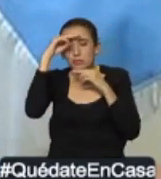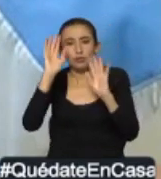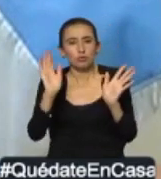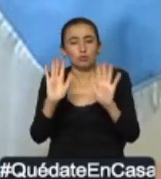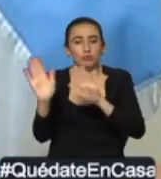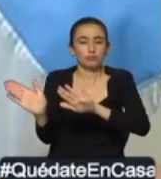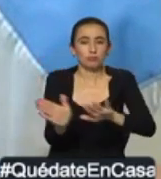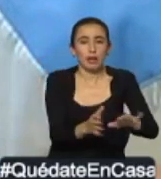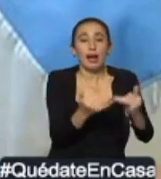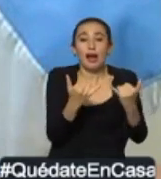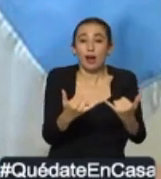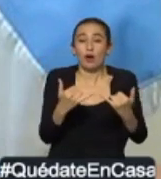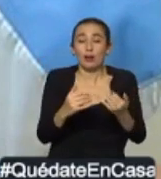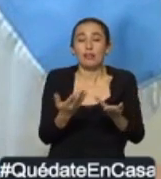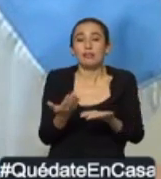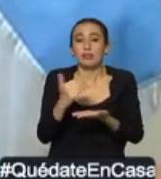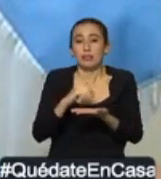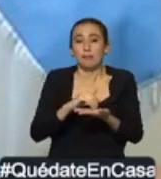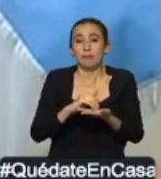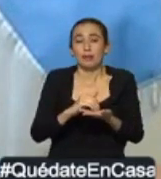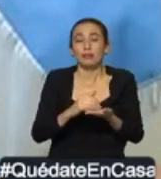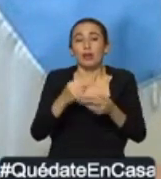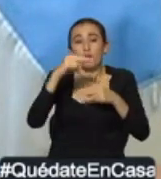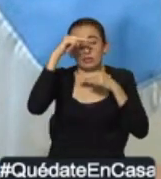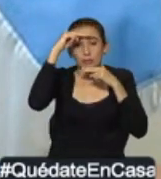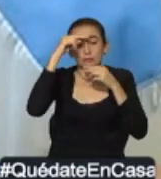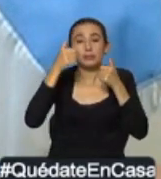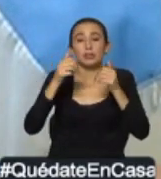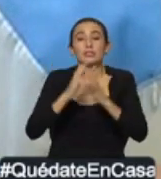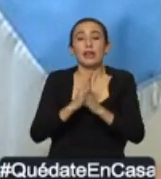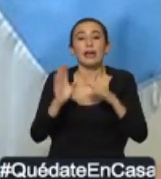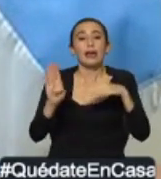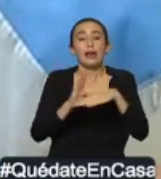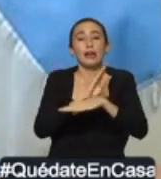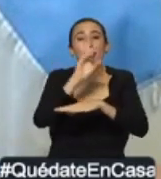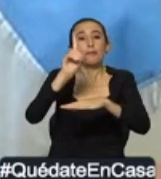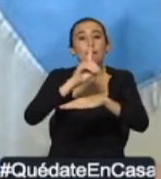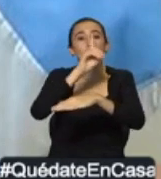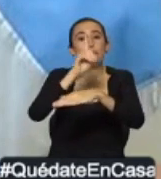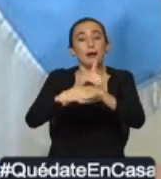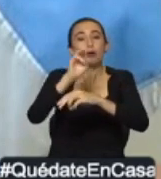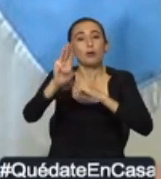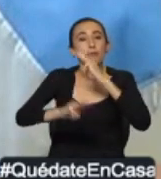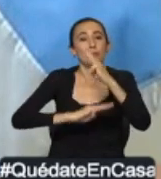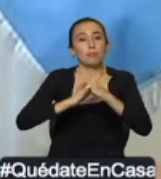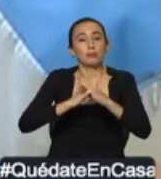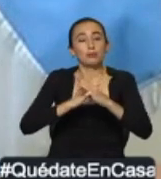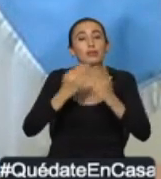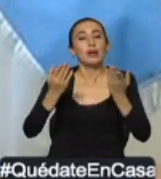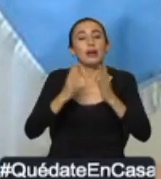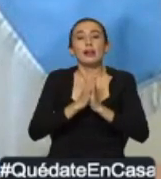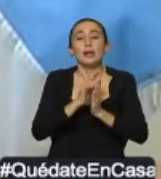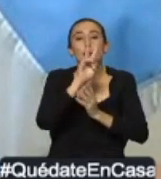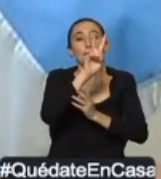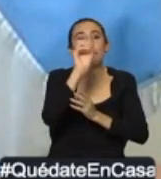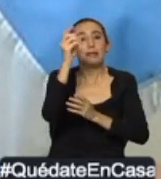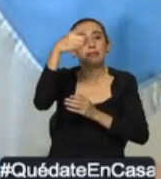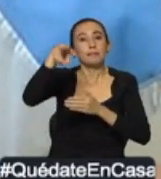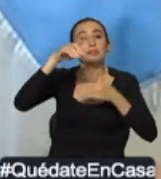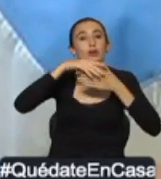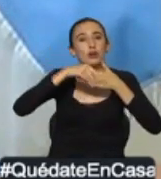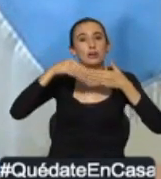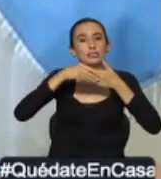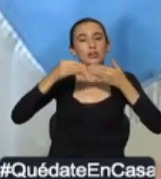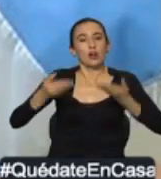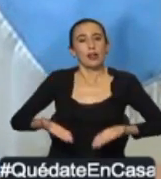el día de hoy el directorio del banco mundial decidió entregarle al ecuador 20 millones de dólares para el manejo